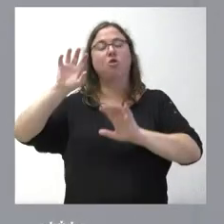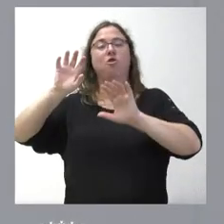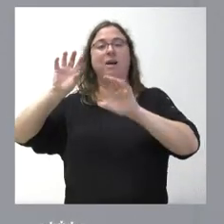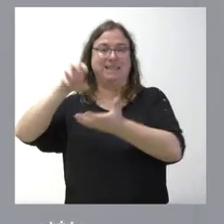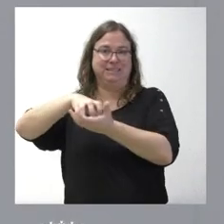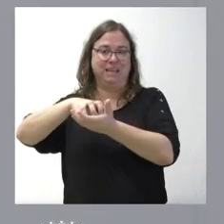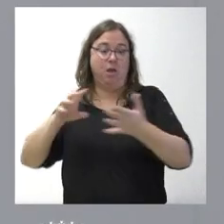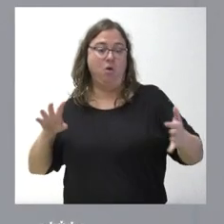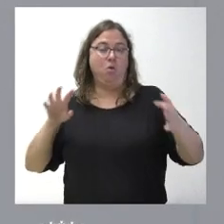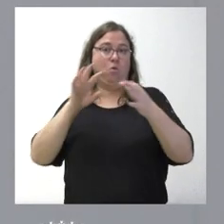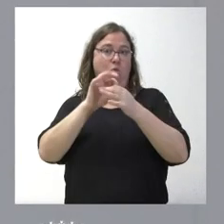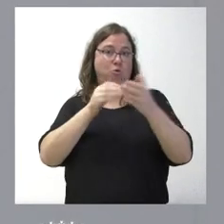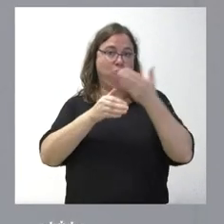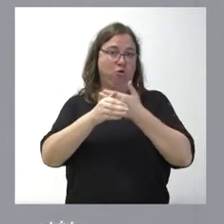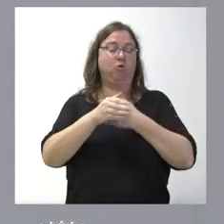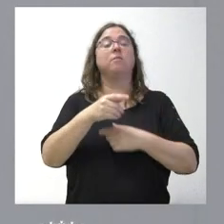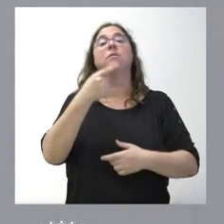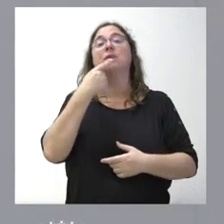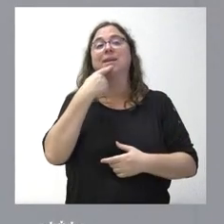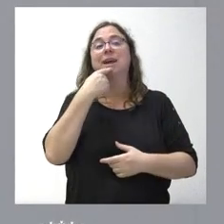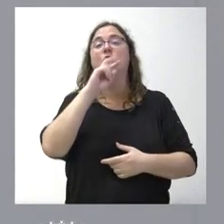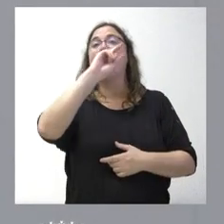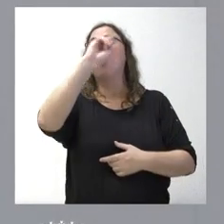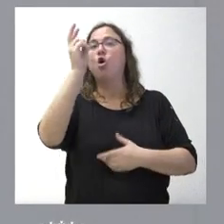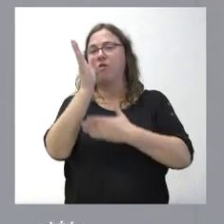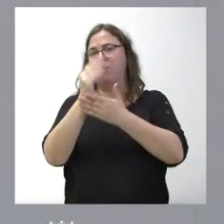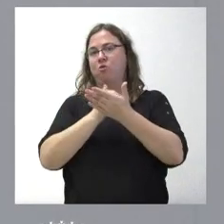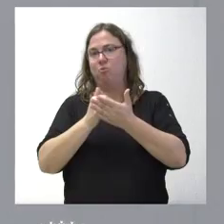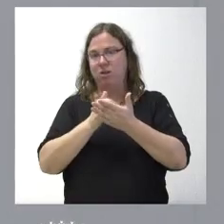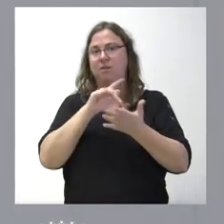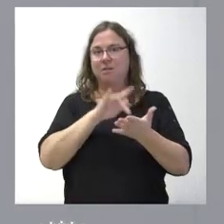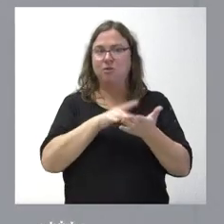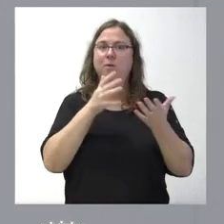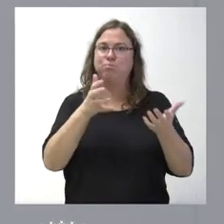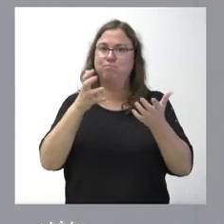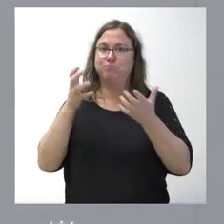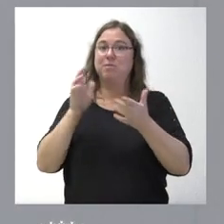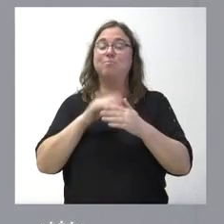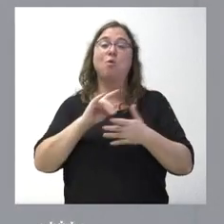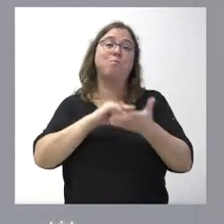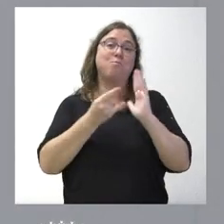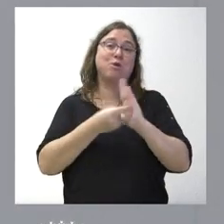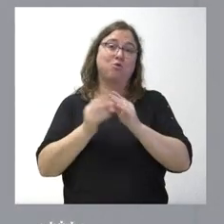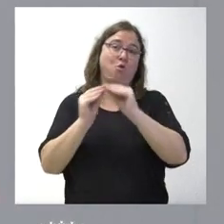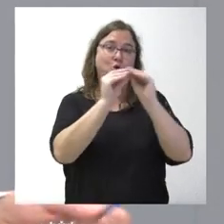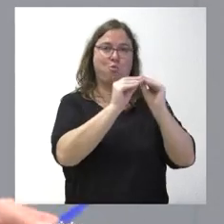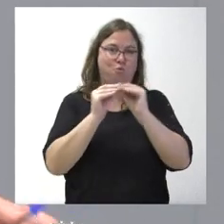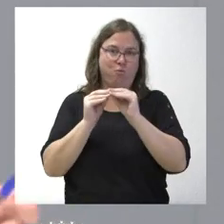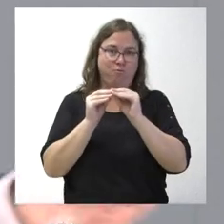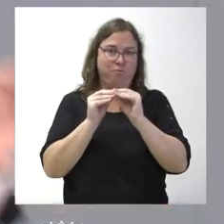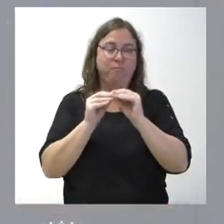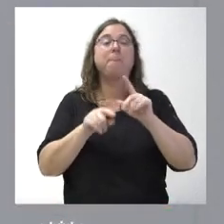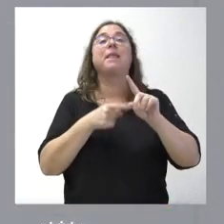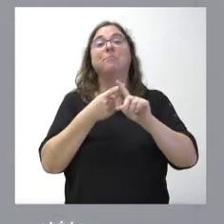extensión la ampliación hacia otras comunidades autónomas que también se han visto beneficiadas por ese proyecto común que también